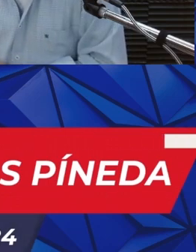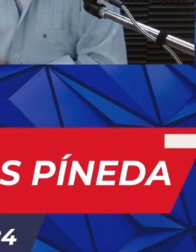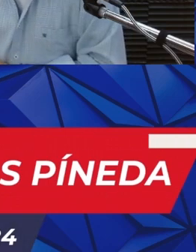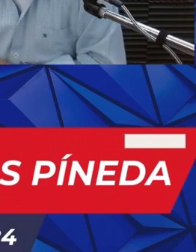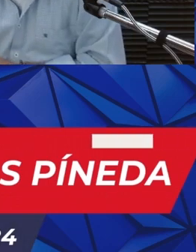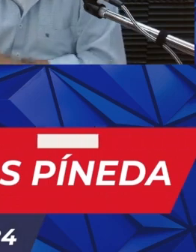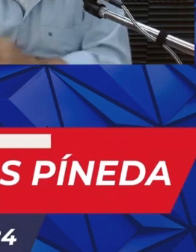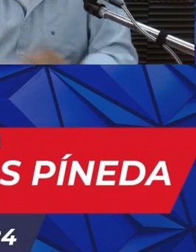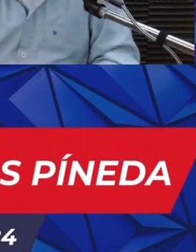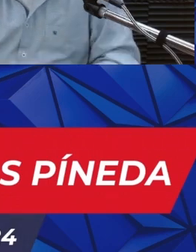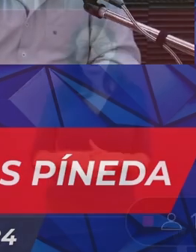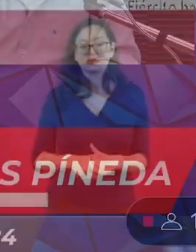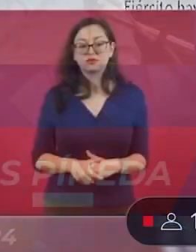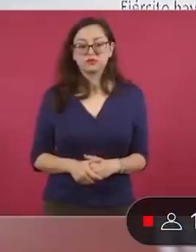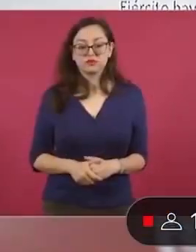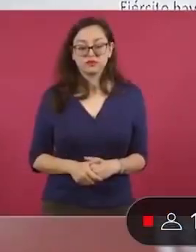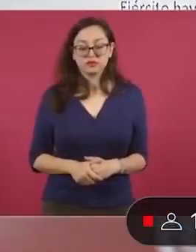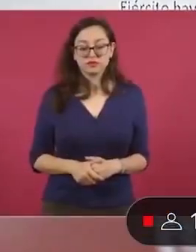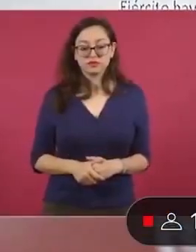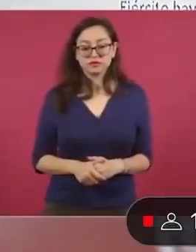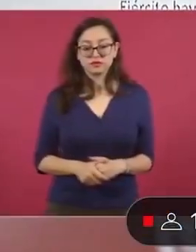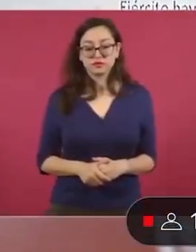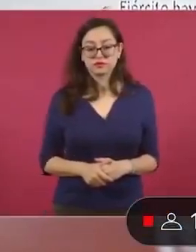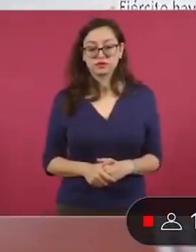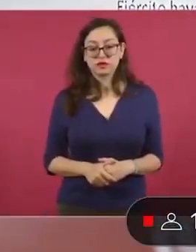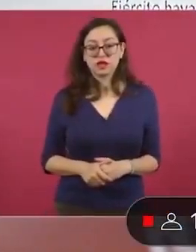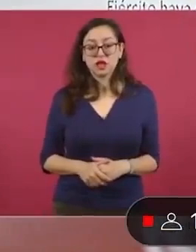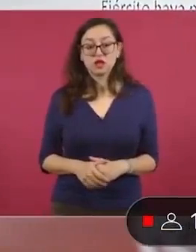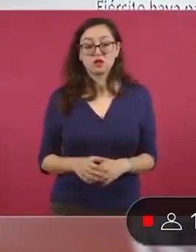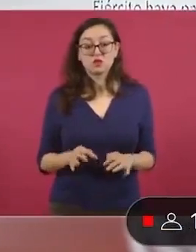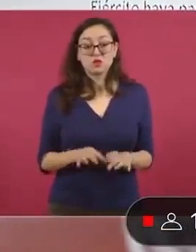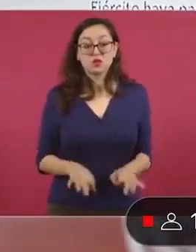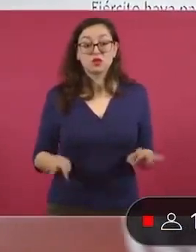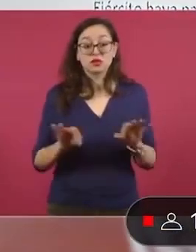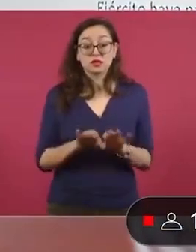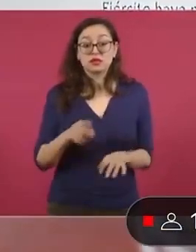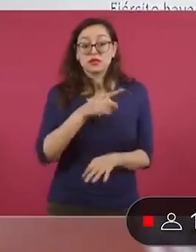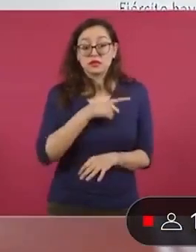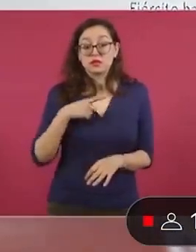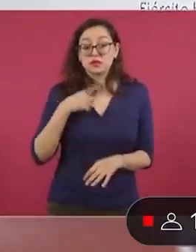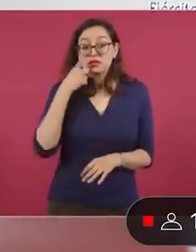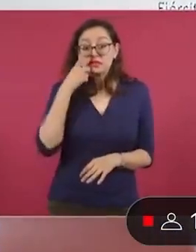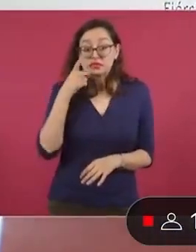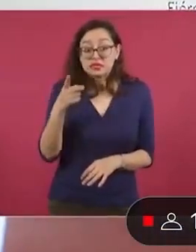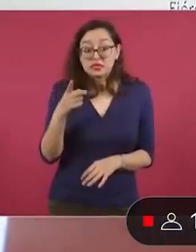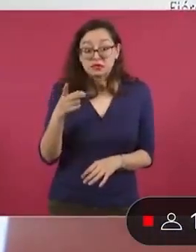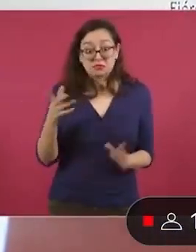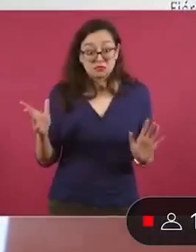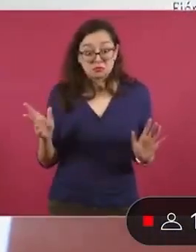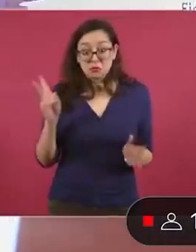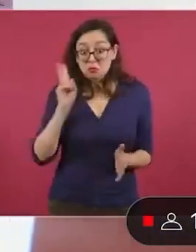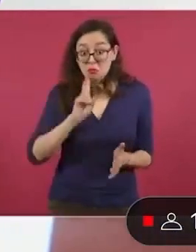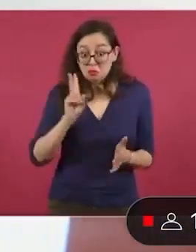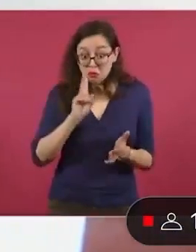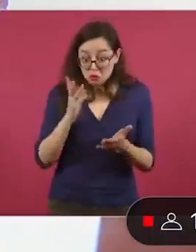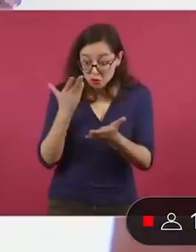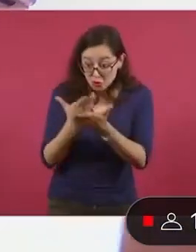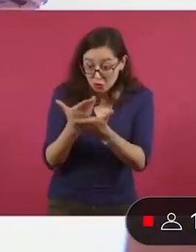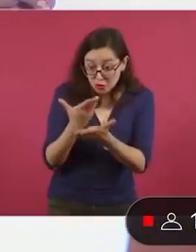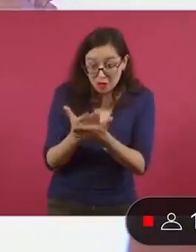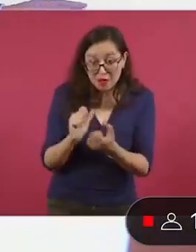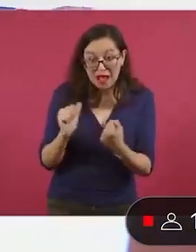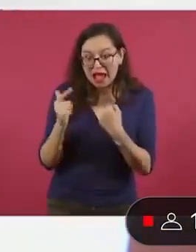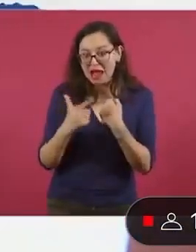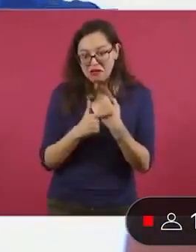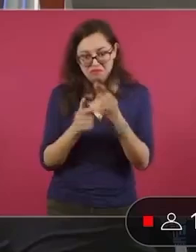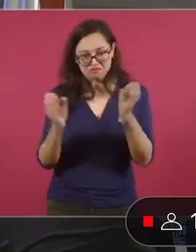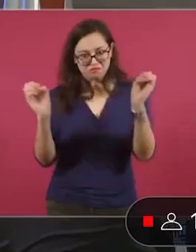Andrés Manuel López Obrador. Es importante aclarar que aún cuando no existe ninguna prueba de que el ejército haya participado